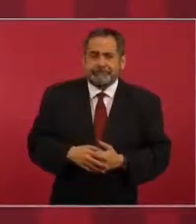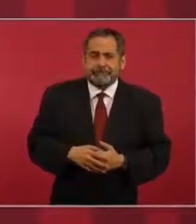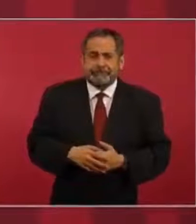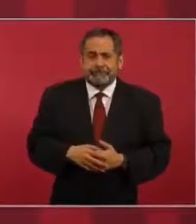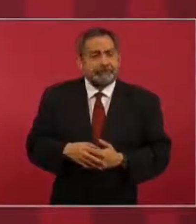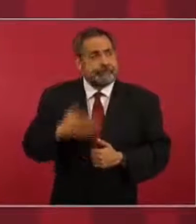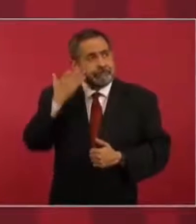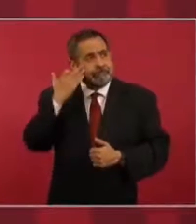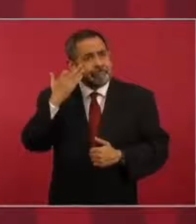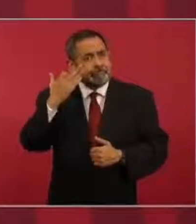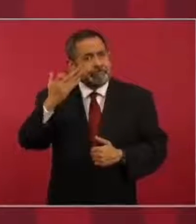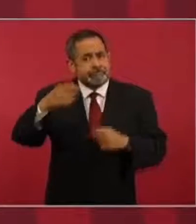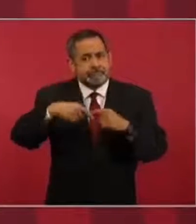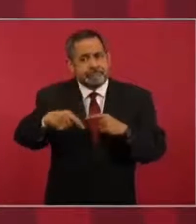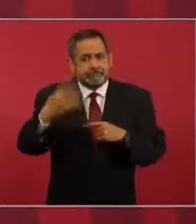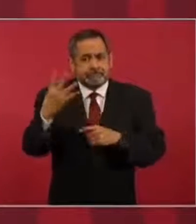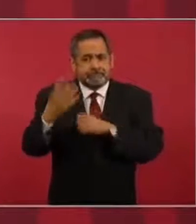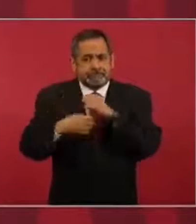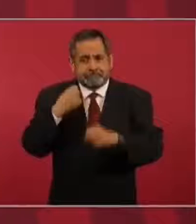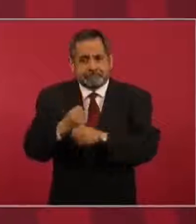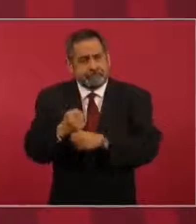ya va para 4 años